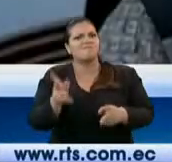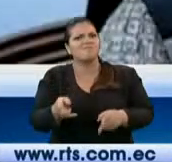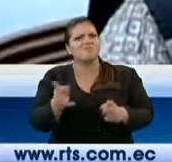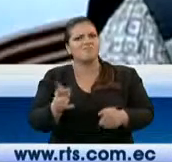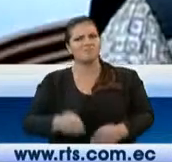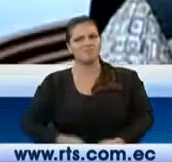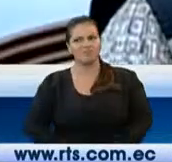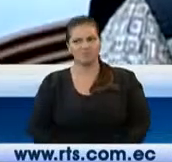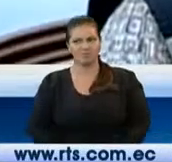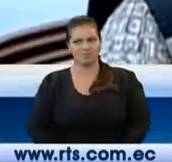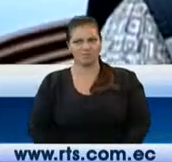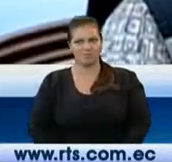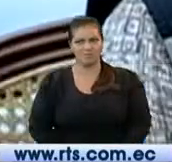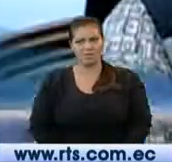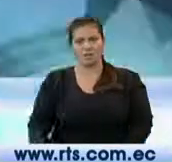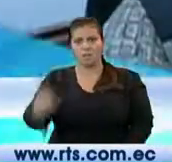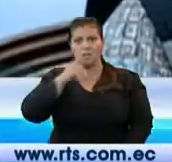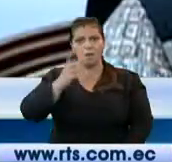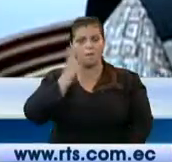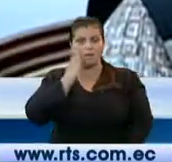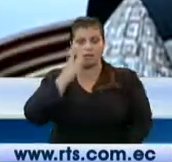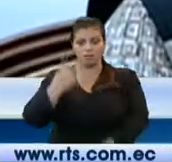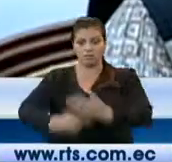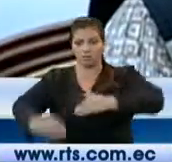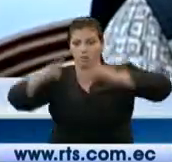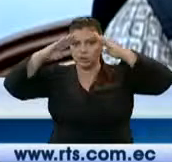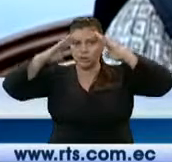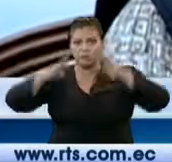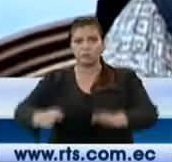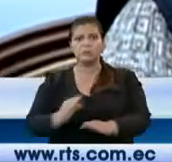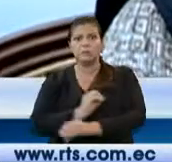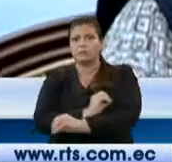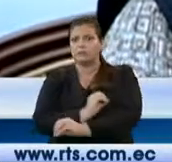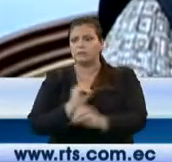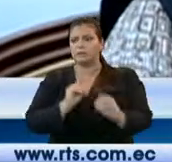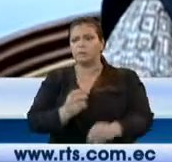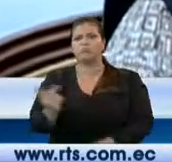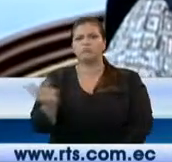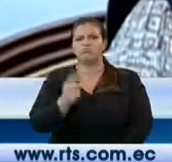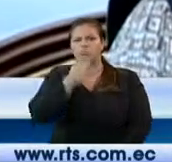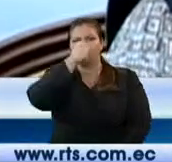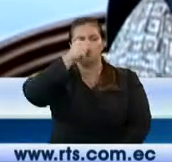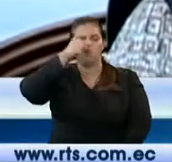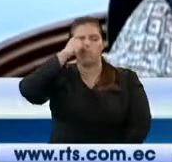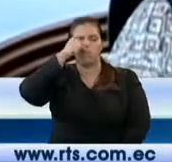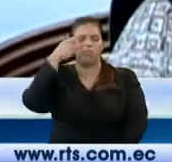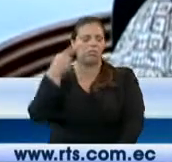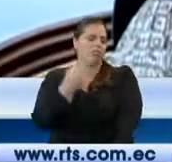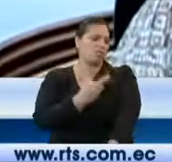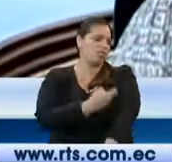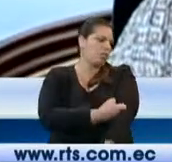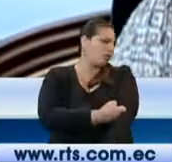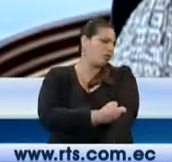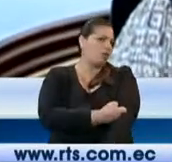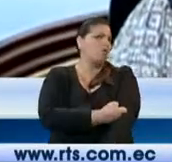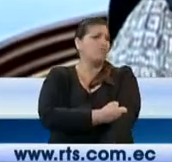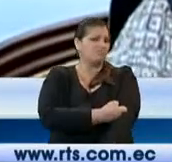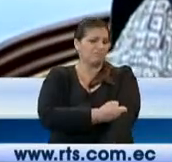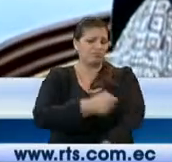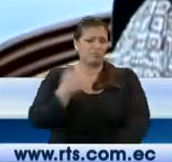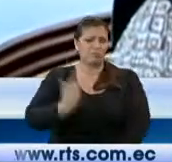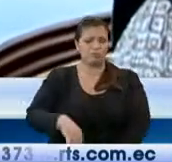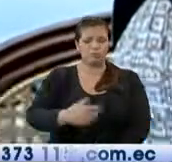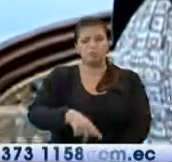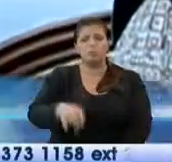Papá y mamá ponen en situación de riesgo a los niños en vista de que los dos son consumidores de sustancias estupefacientes. Ese es el problema que más aqueja a